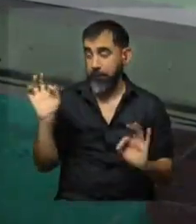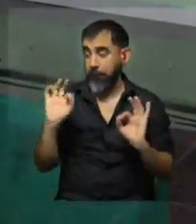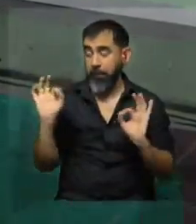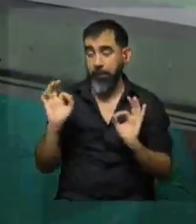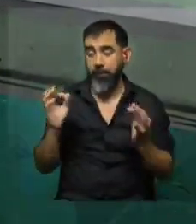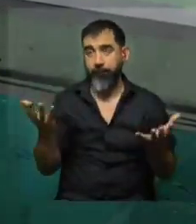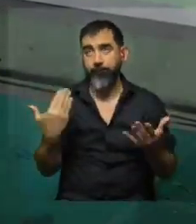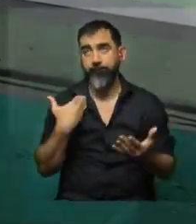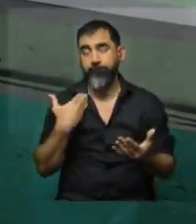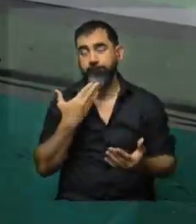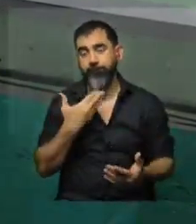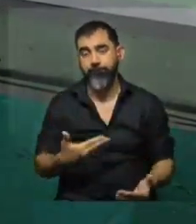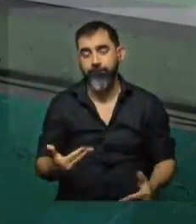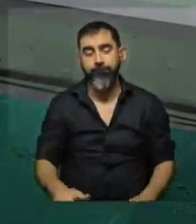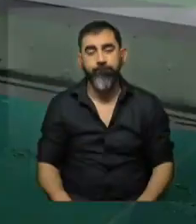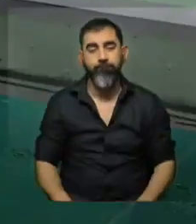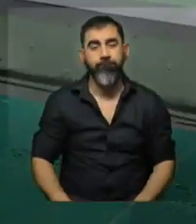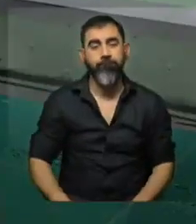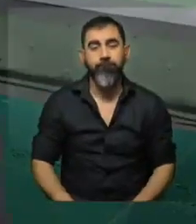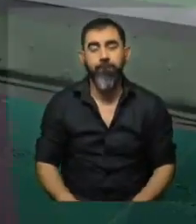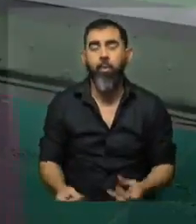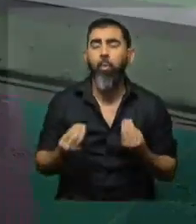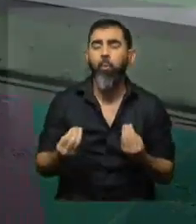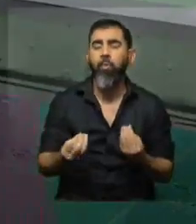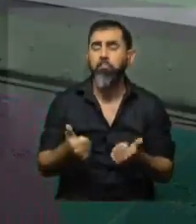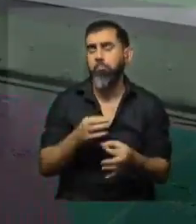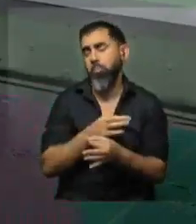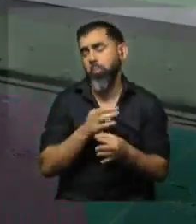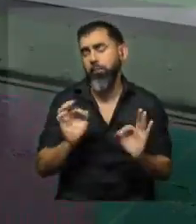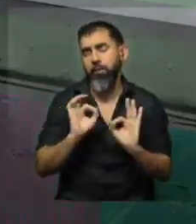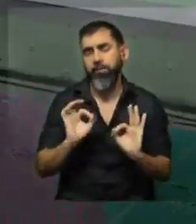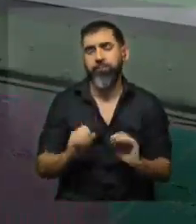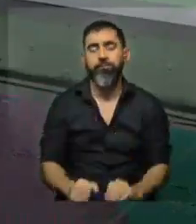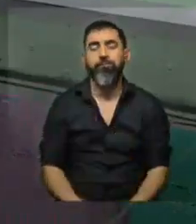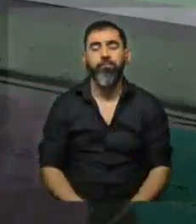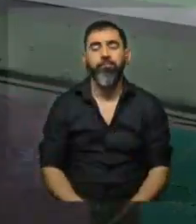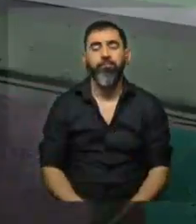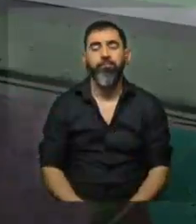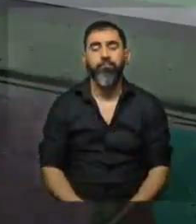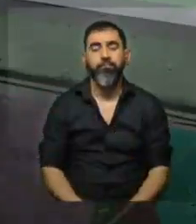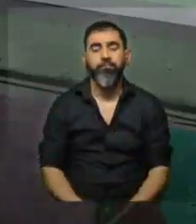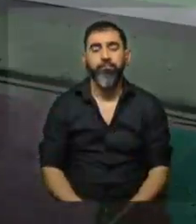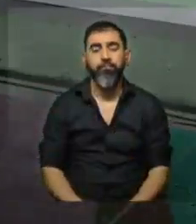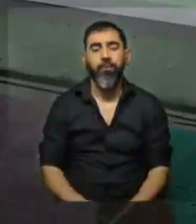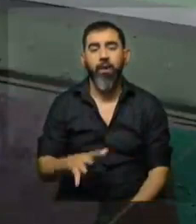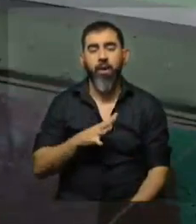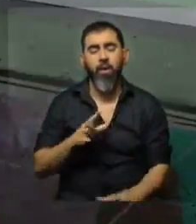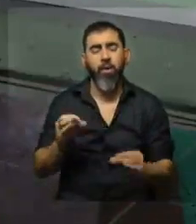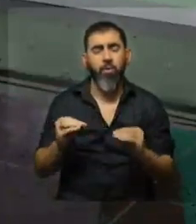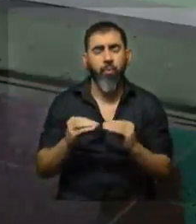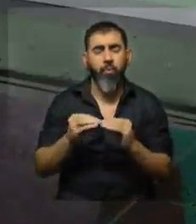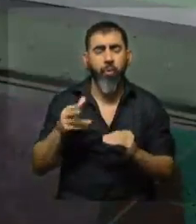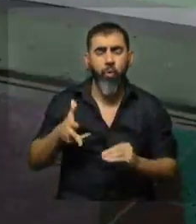wow. Pero bueno, ¿cómo le fue? Muy bien, muy bien. Bueno. Me encontré con varios colegas en